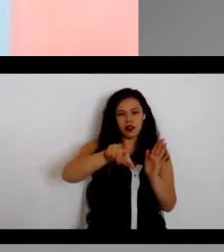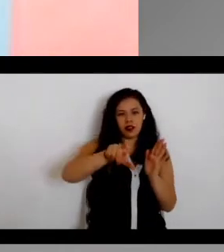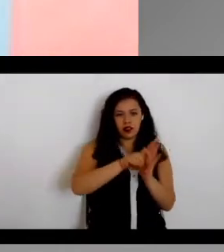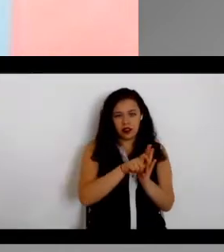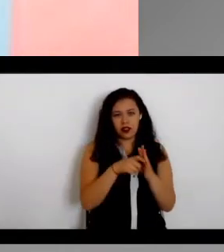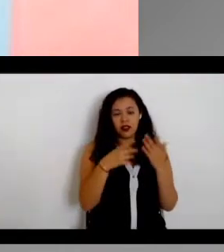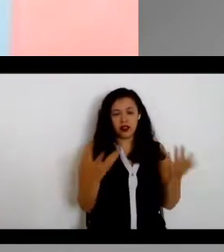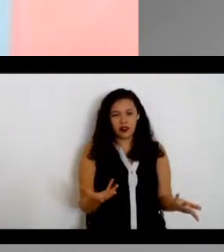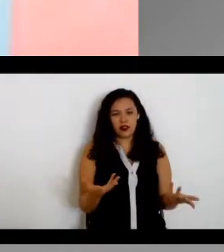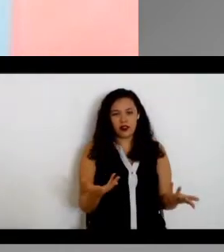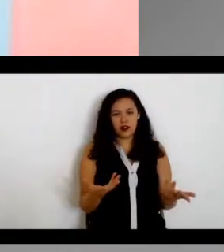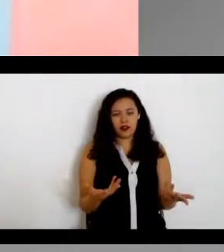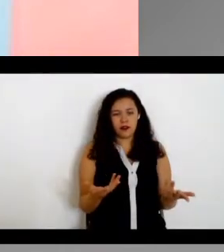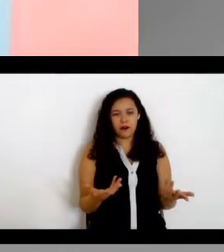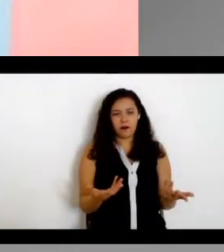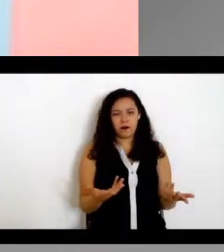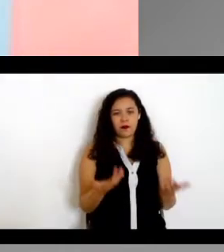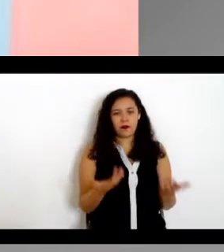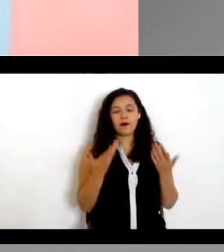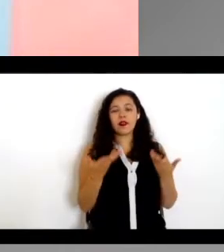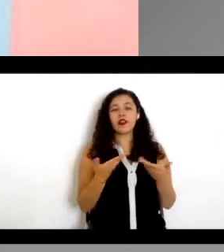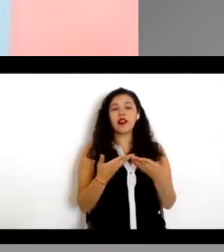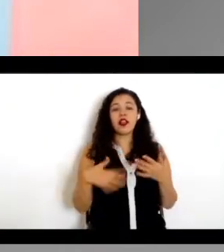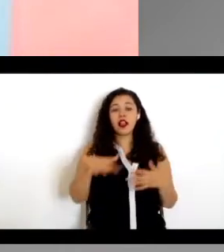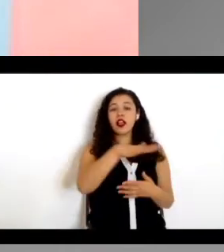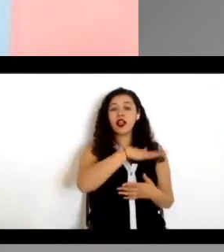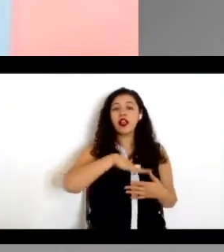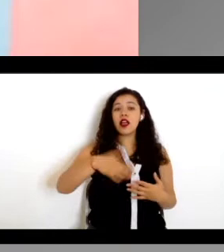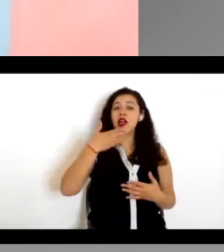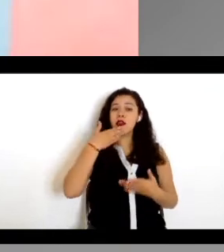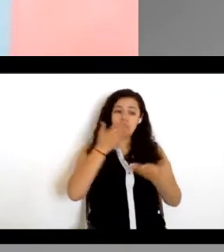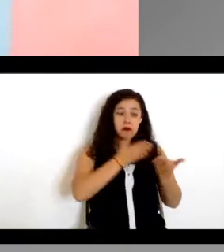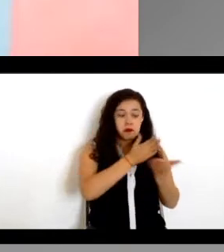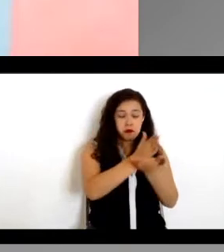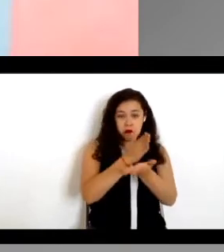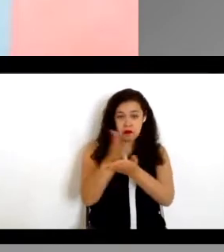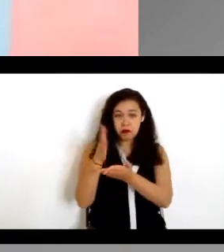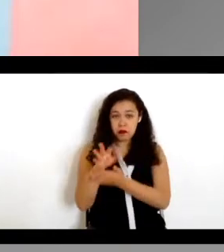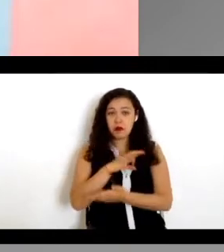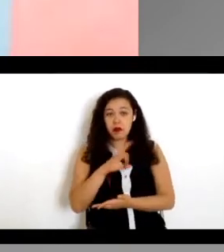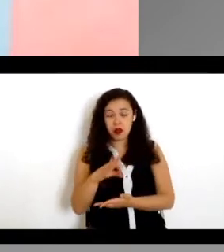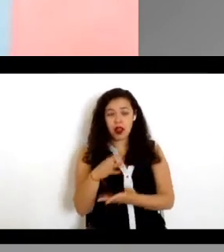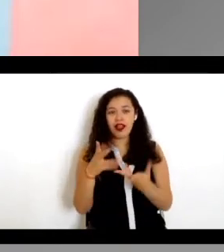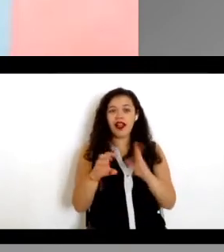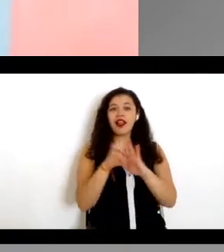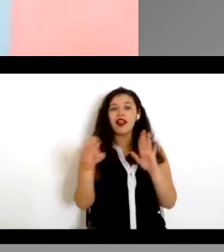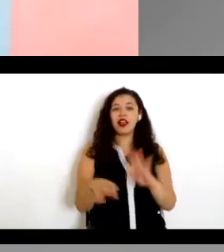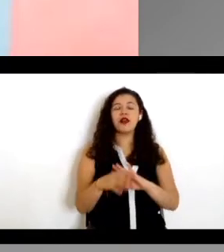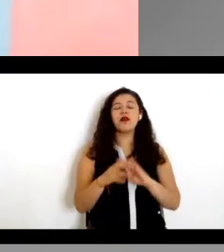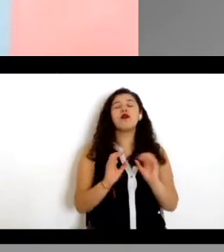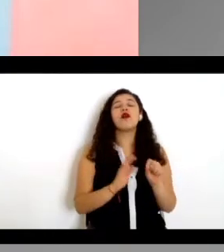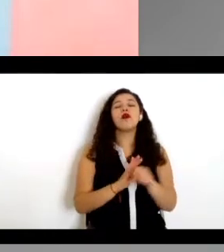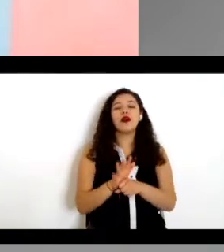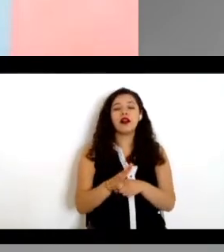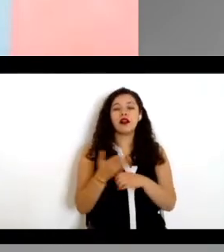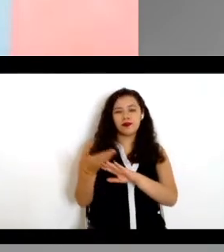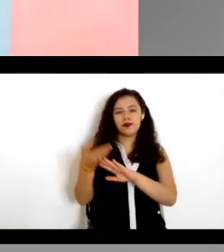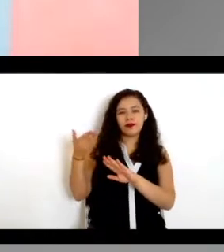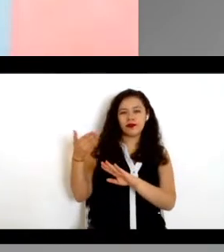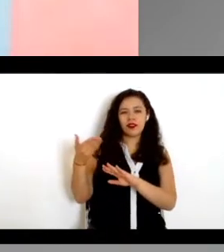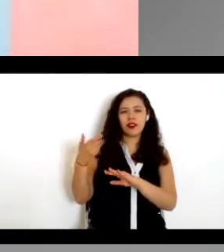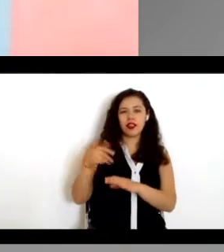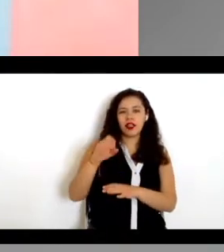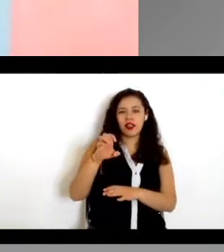se promueve que los espacios sean arquitectónicamente accesibles. Y claro ejemplo, pues también, como lo mencionaba hace un rato Estefanía,